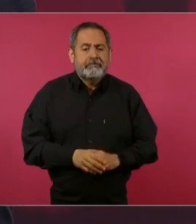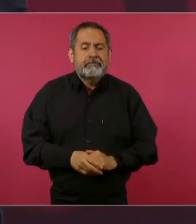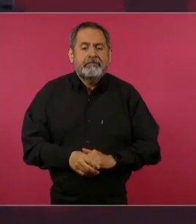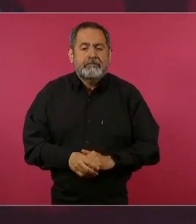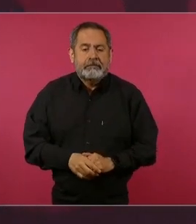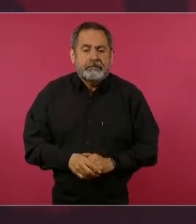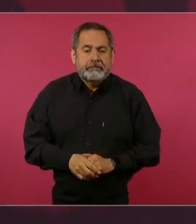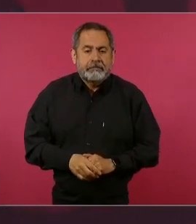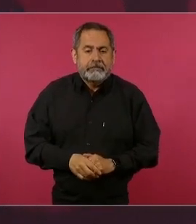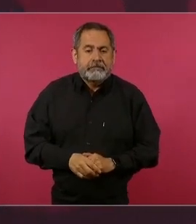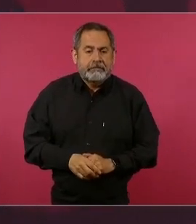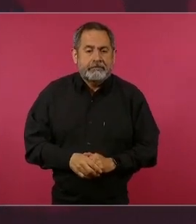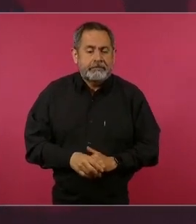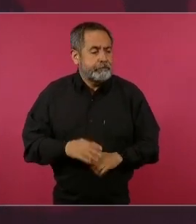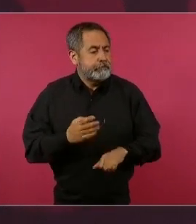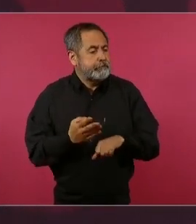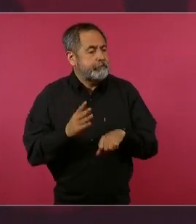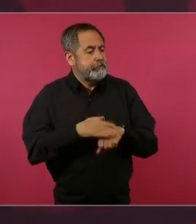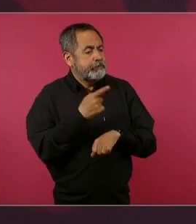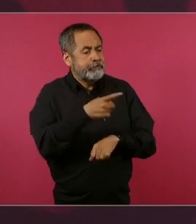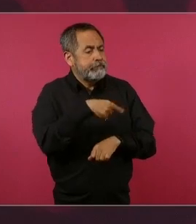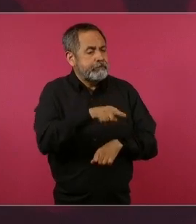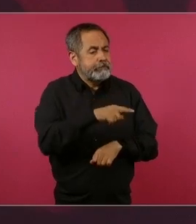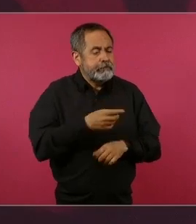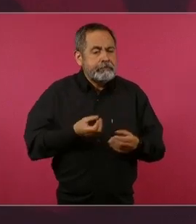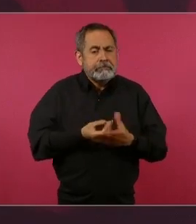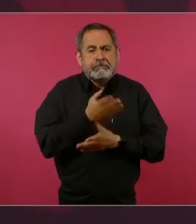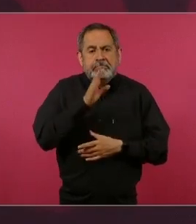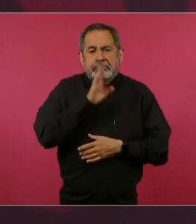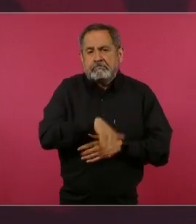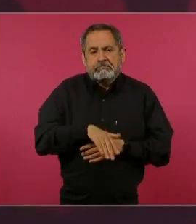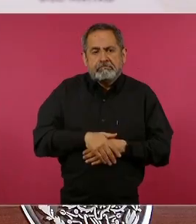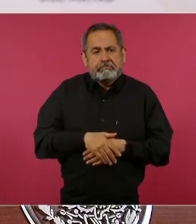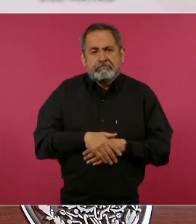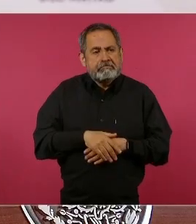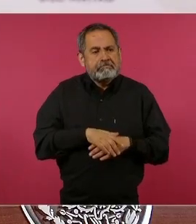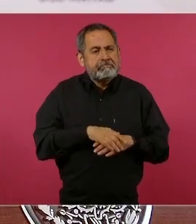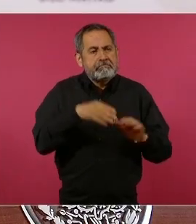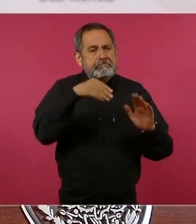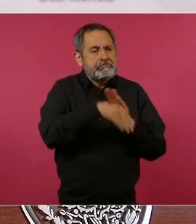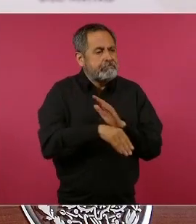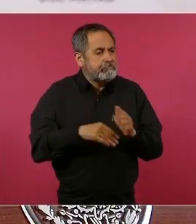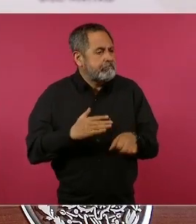¿Por qué esos resultados?